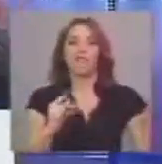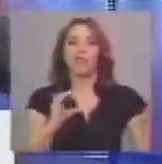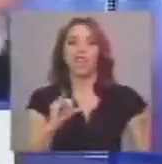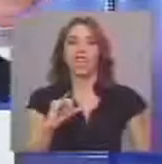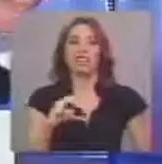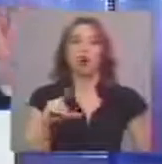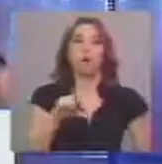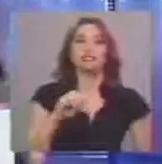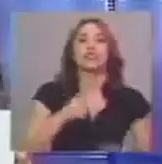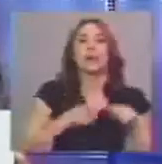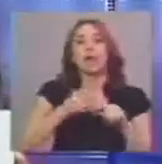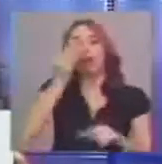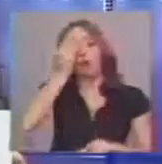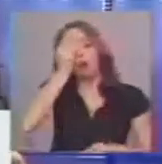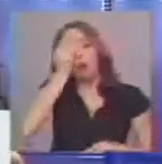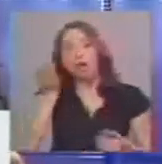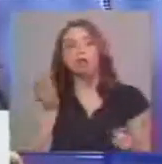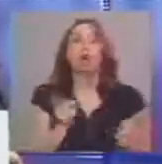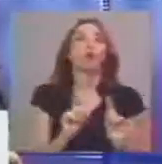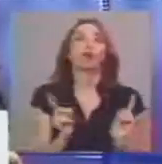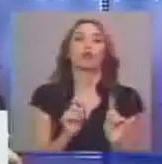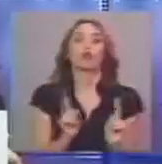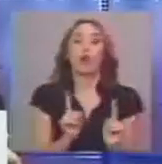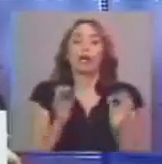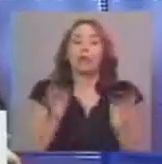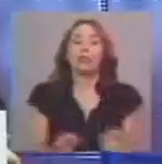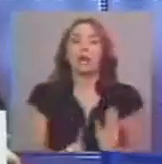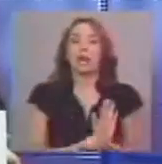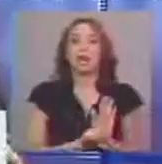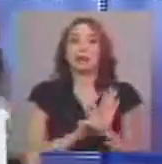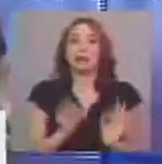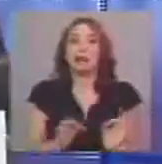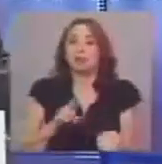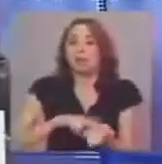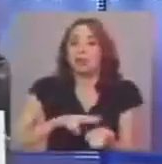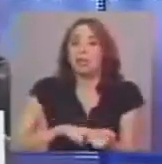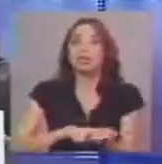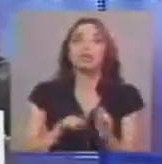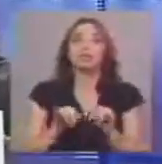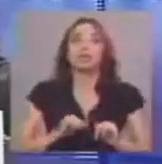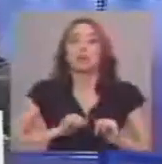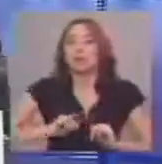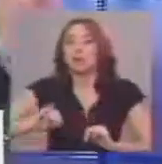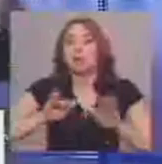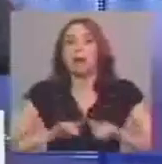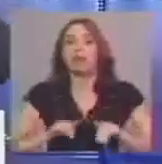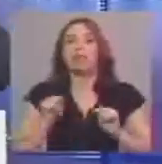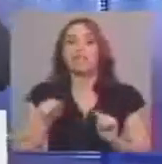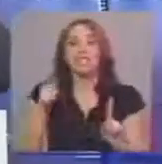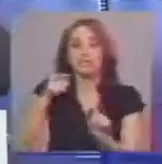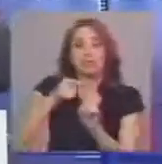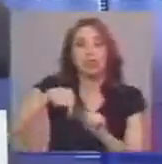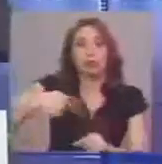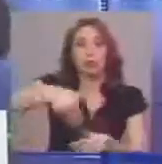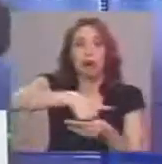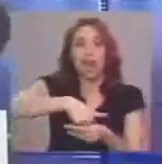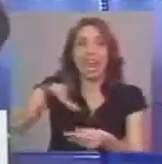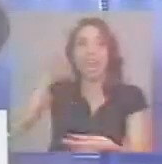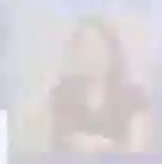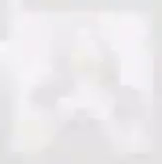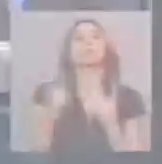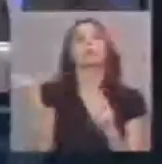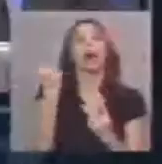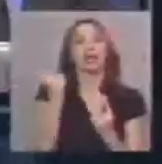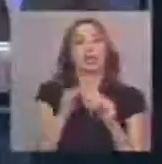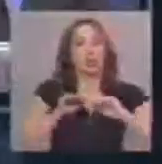medio tuerto, no es ninguna legalización de una realidad, se mantiene. Y ese es el punto clave, vamos a llegar a la elección y vamos a